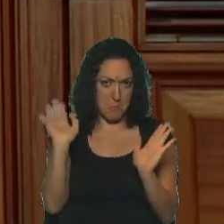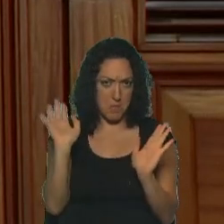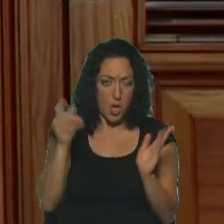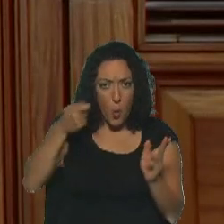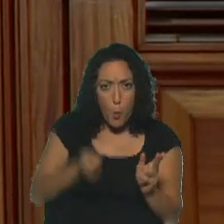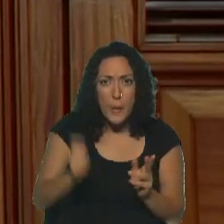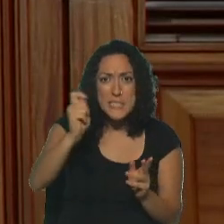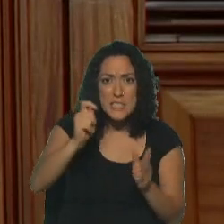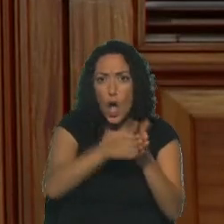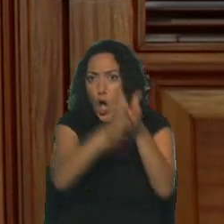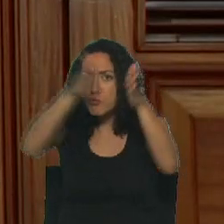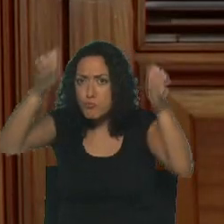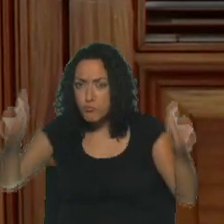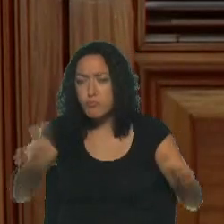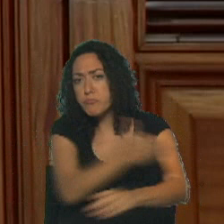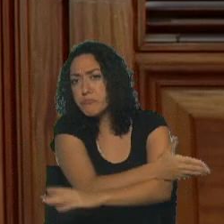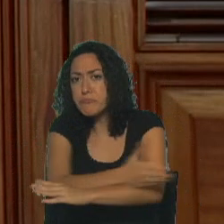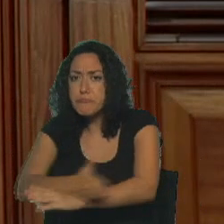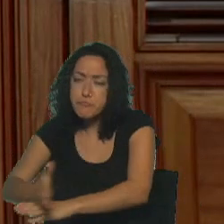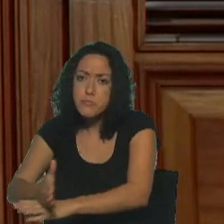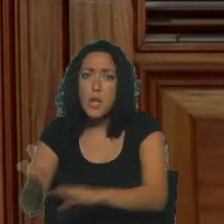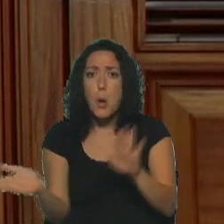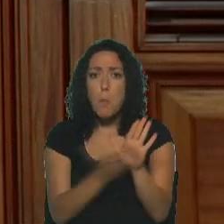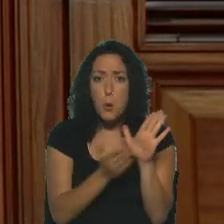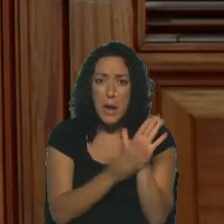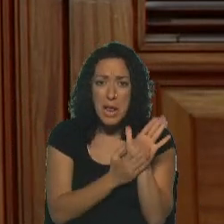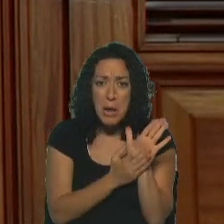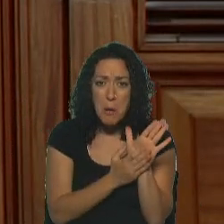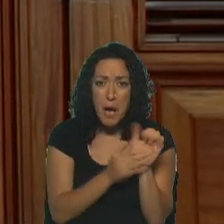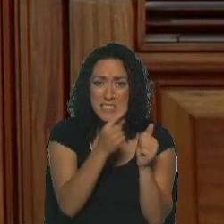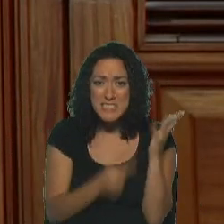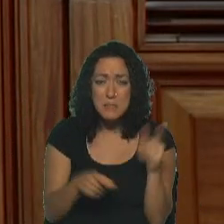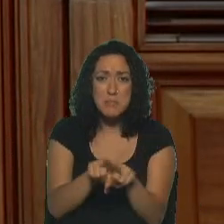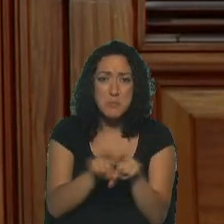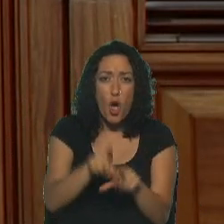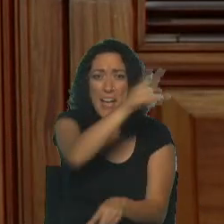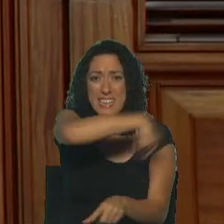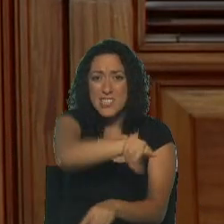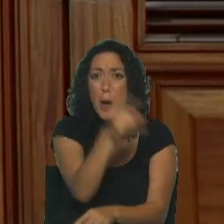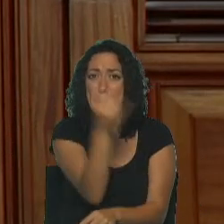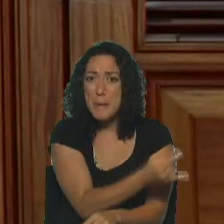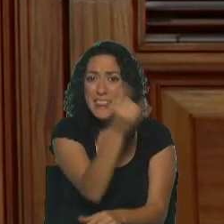el juicio también se probó que ninguna de las aseveraciones, de las mentiras